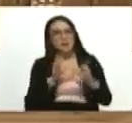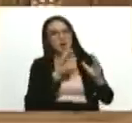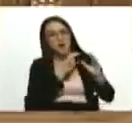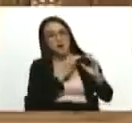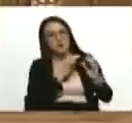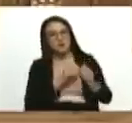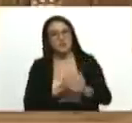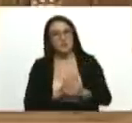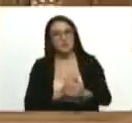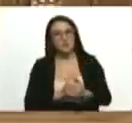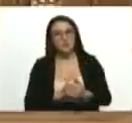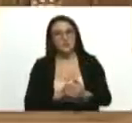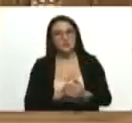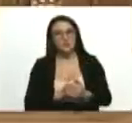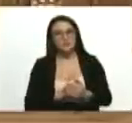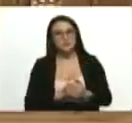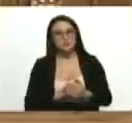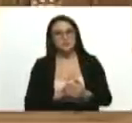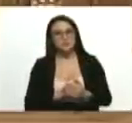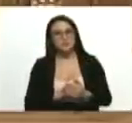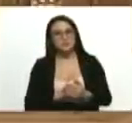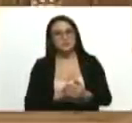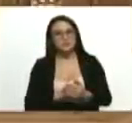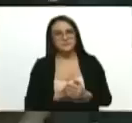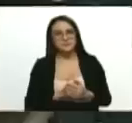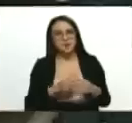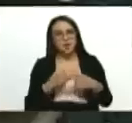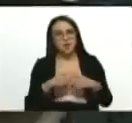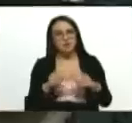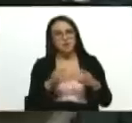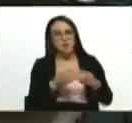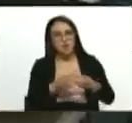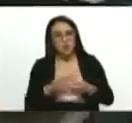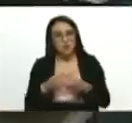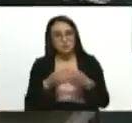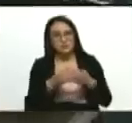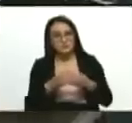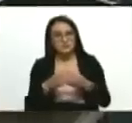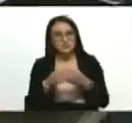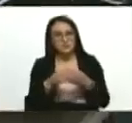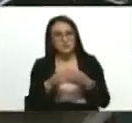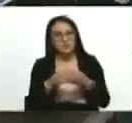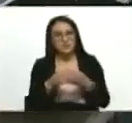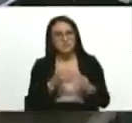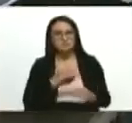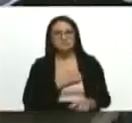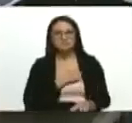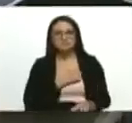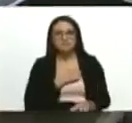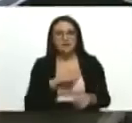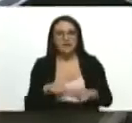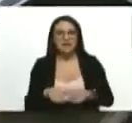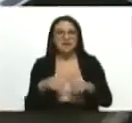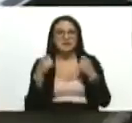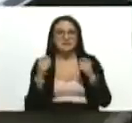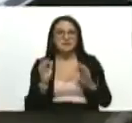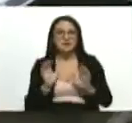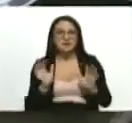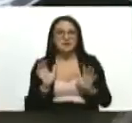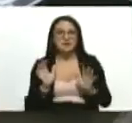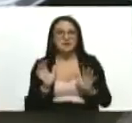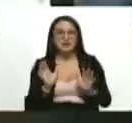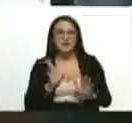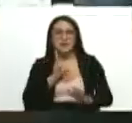Y otros por la comisión de lamentables crímenes de